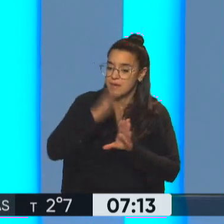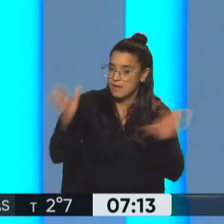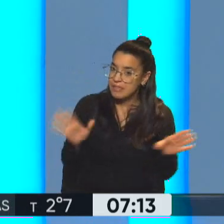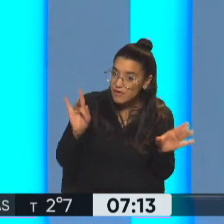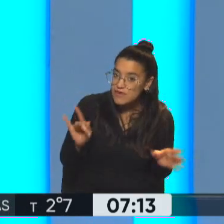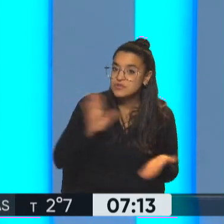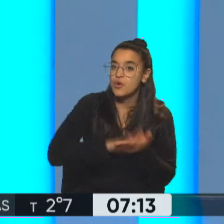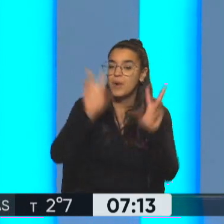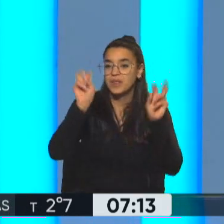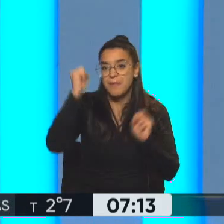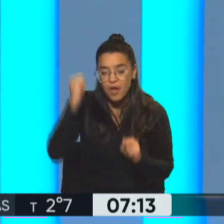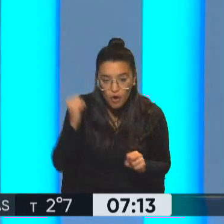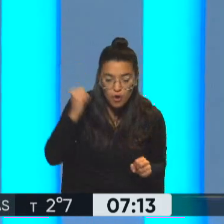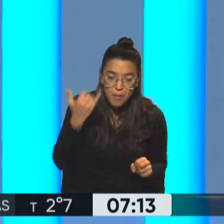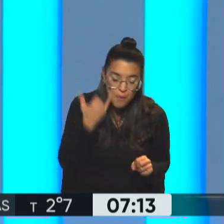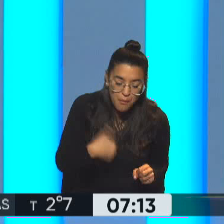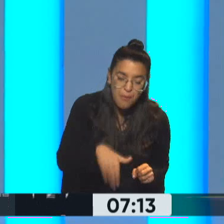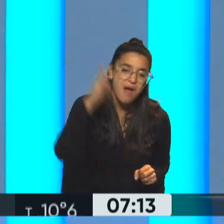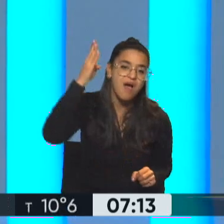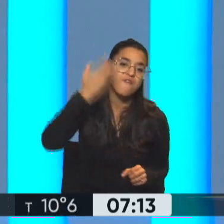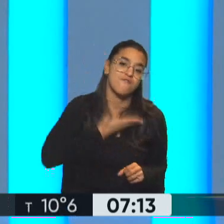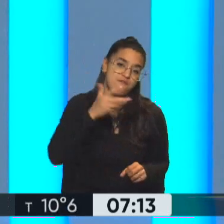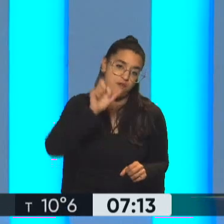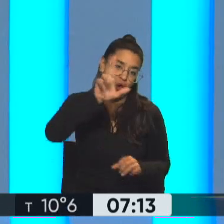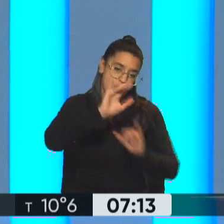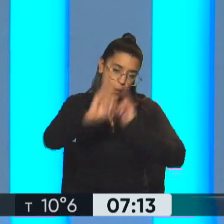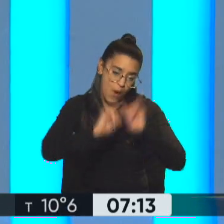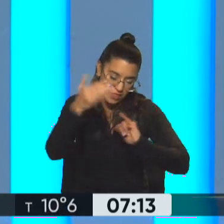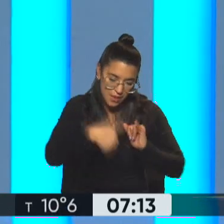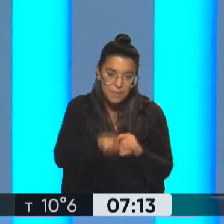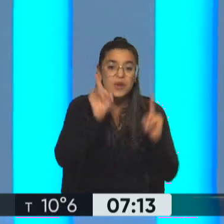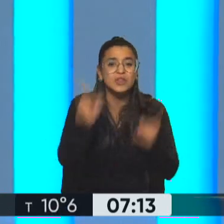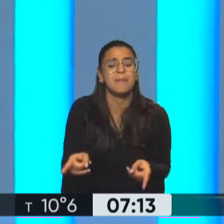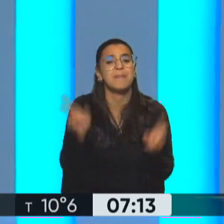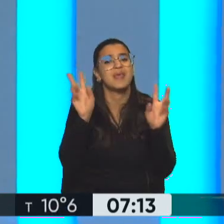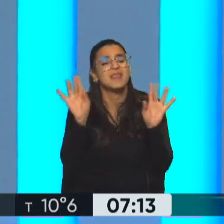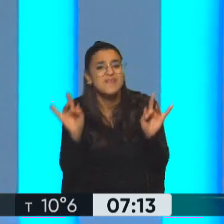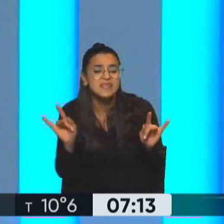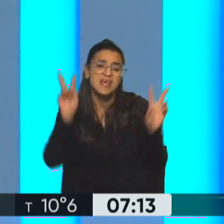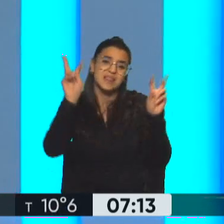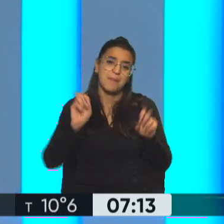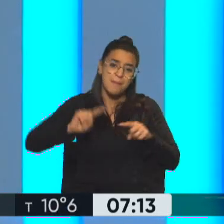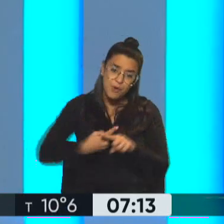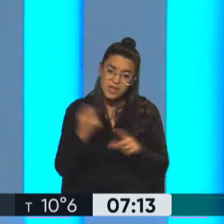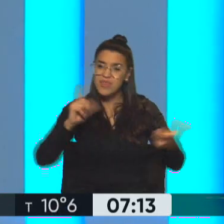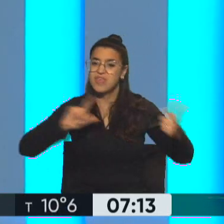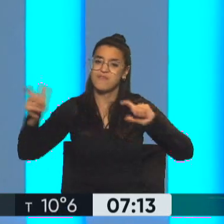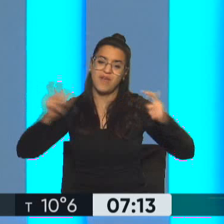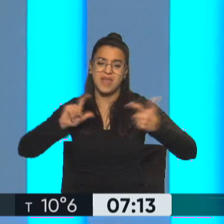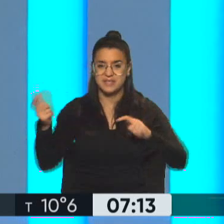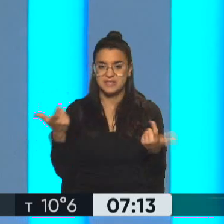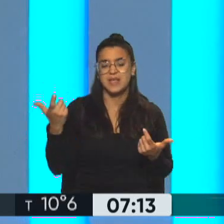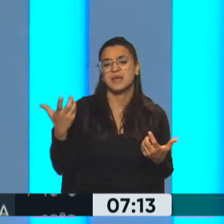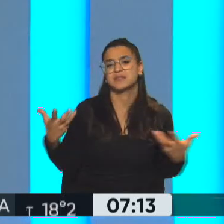materia económica ya seguramente lo ampliará a flor barragán pero también difícil en términos políticos teniendo en cuenta las diferencias en frente de